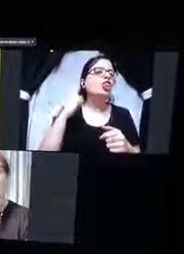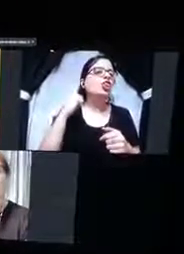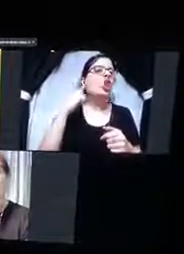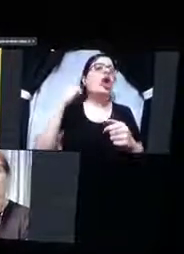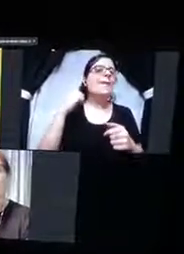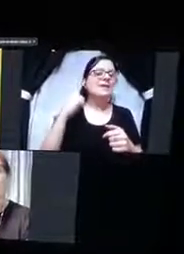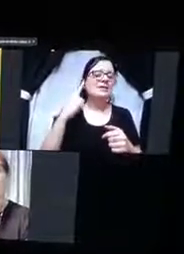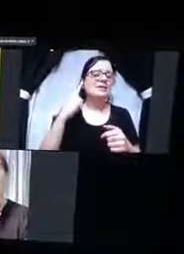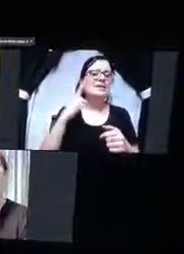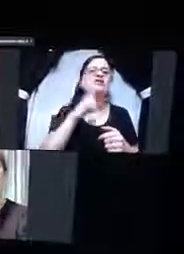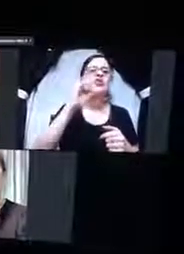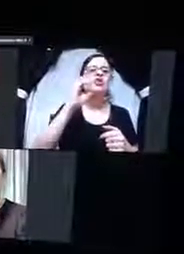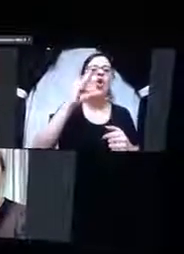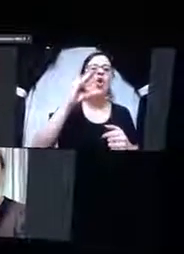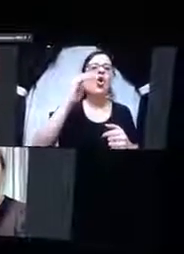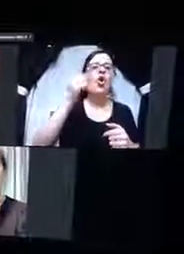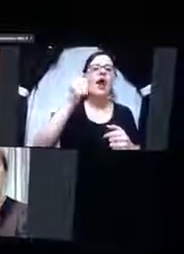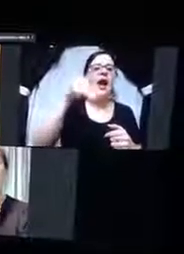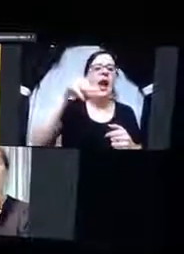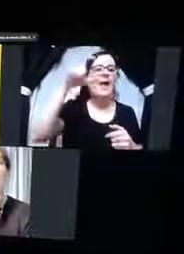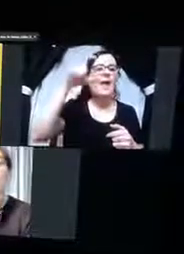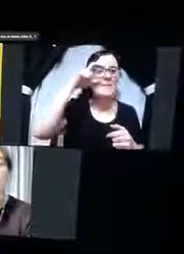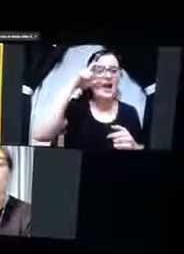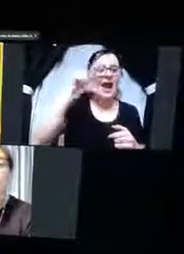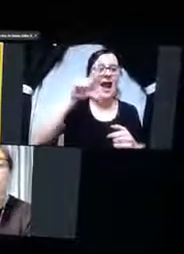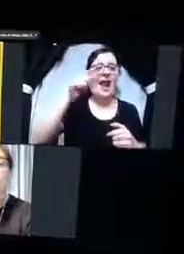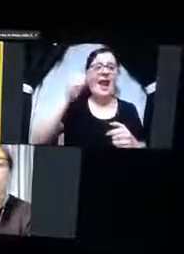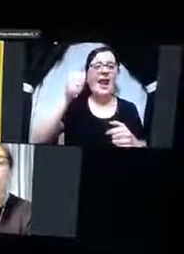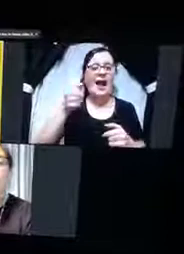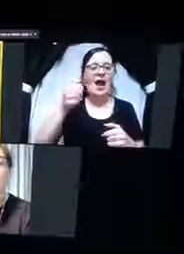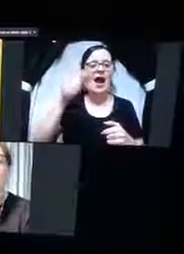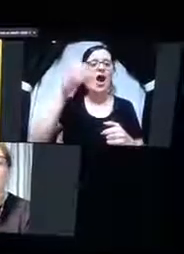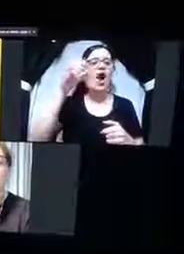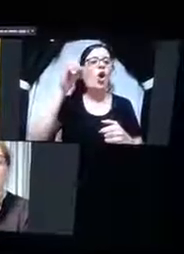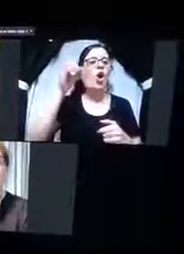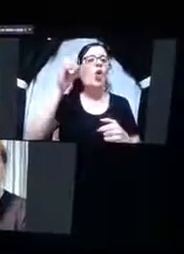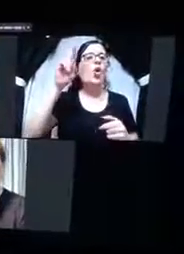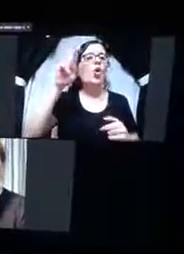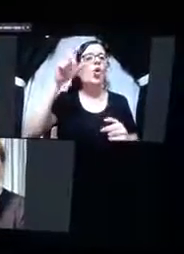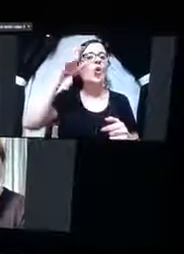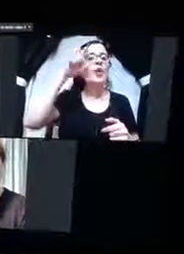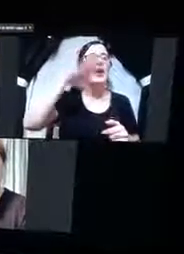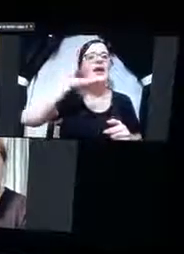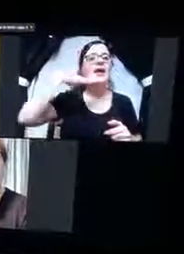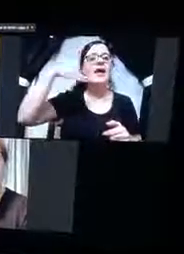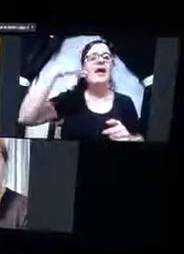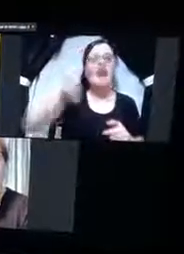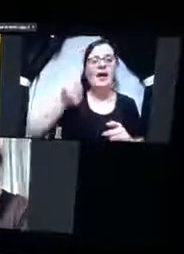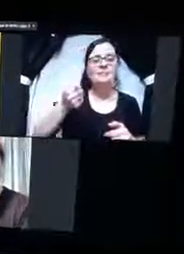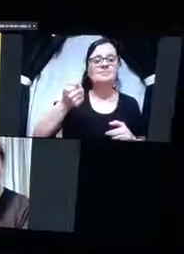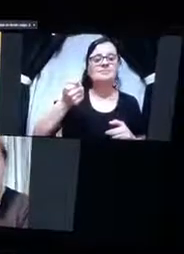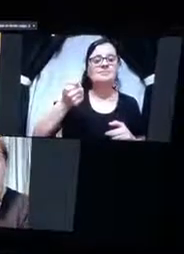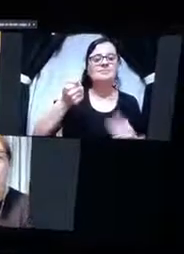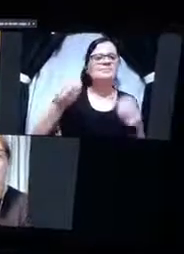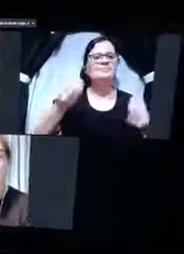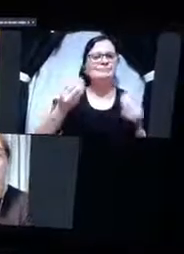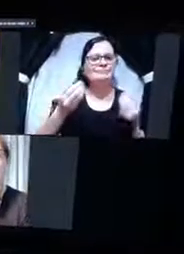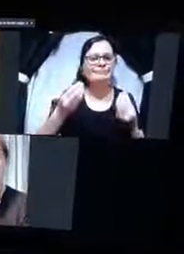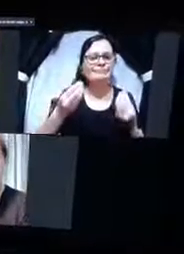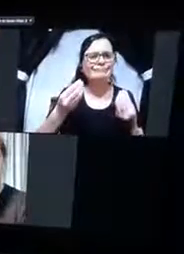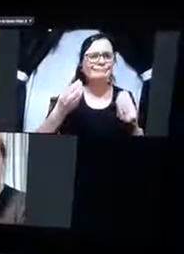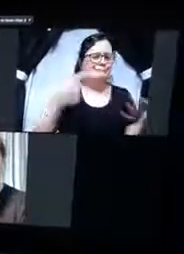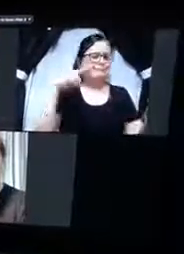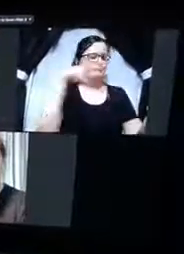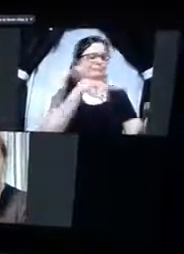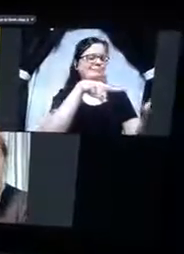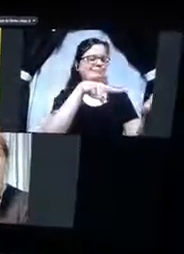qué objetivo este profesional presenta una oración de ese estilo? ¿Sí? Porque tiene que ver con qué elementos estamos